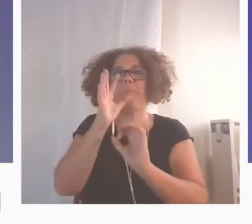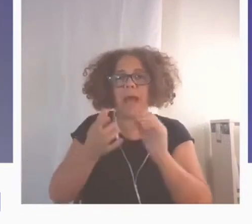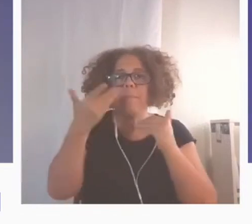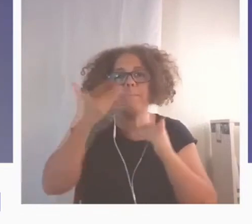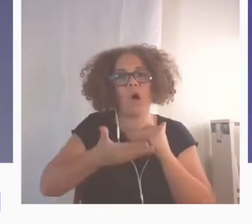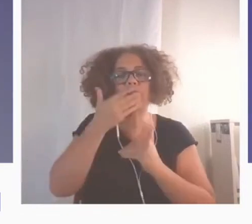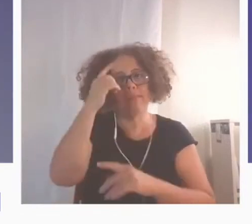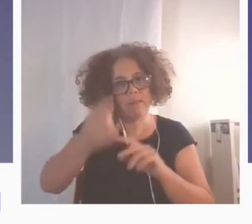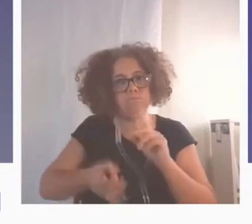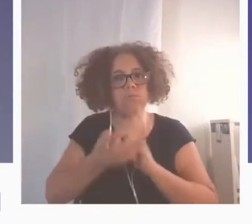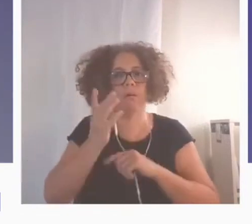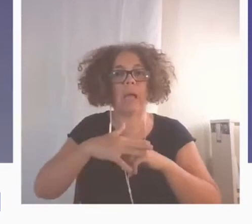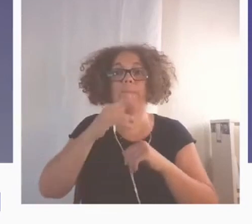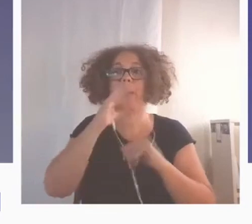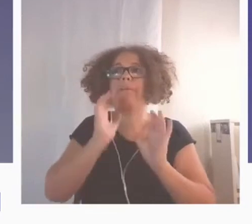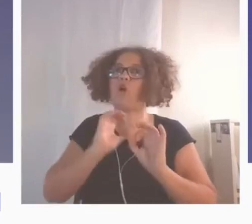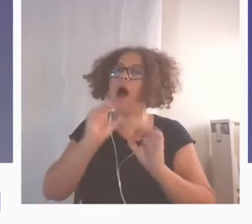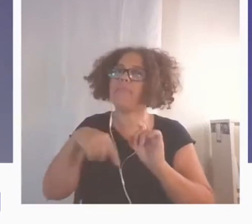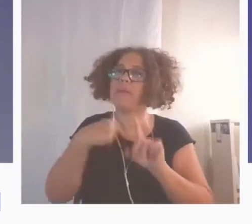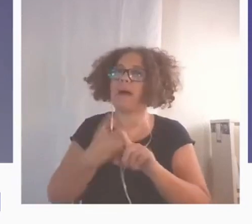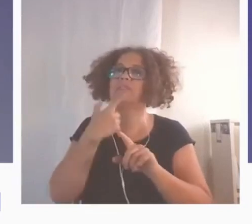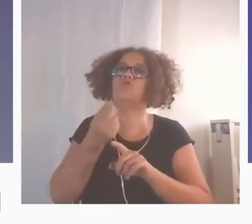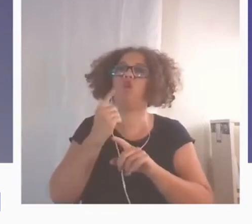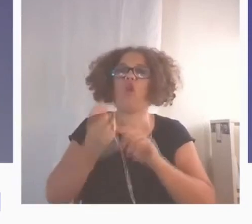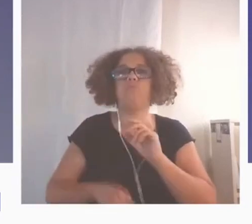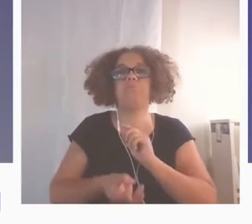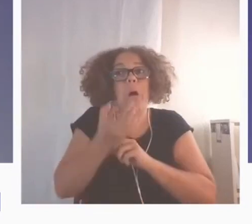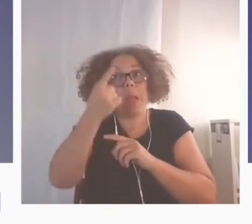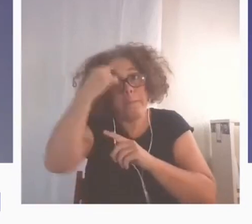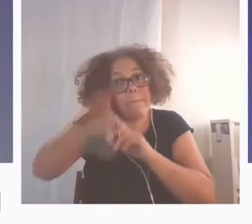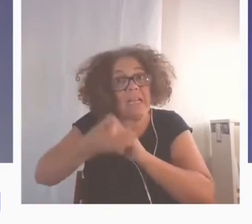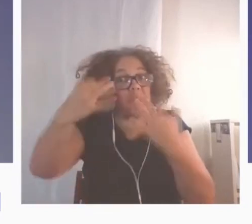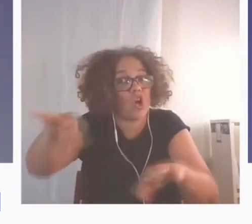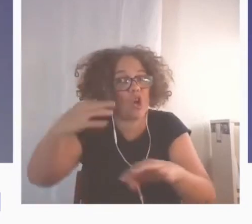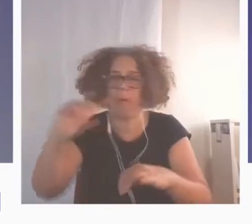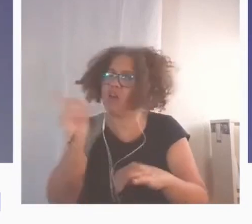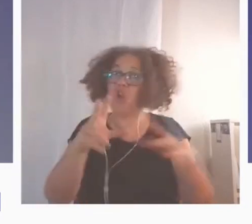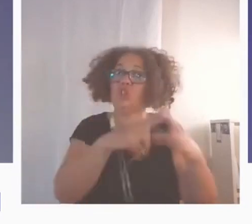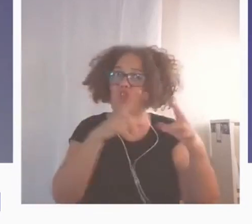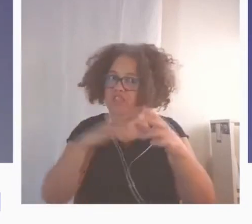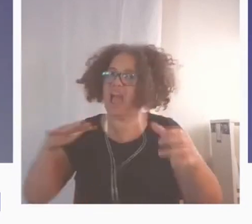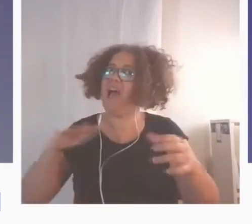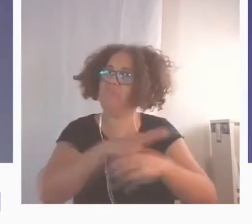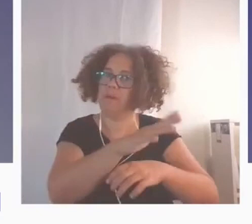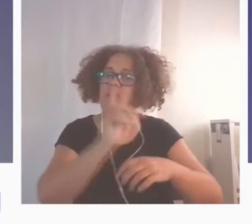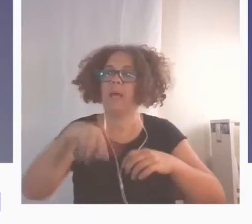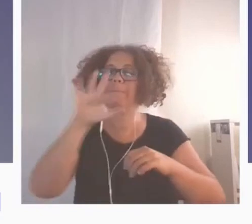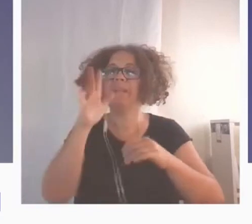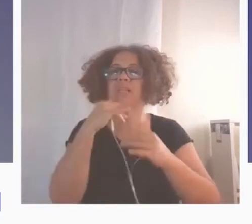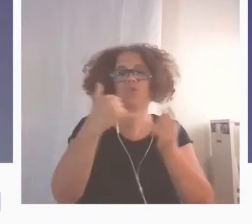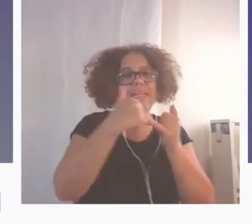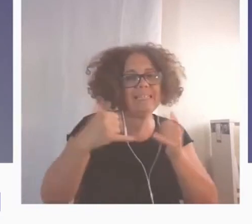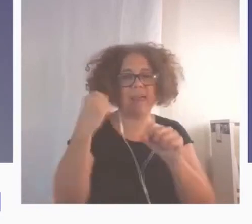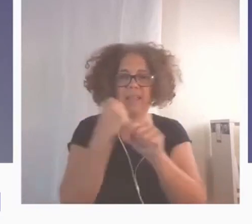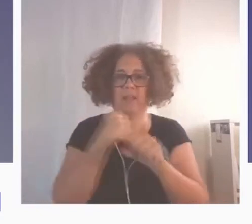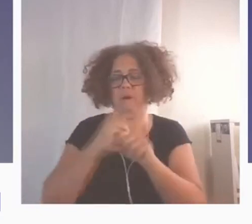especialmente del emprendimiento con impacto social dentro de la obra social de BBK. Es una de las líneas de trabajo principales de